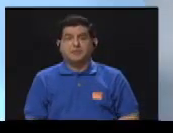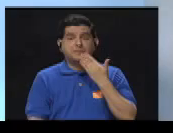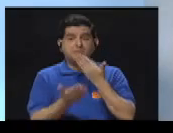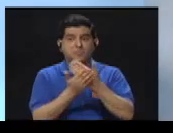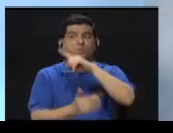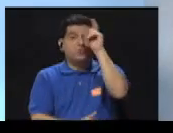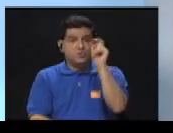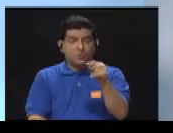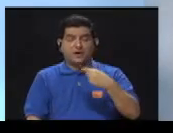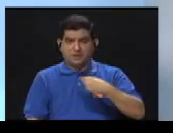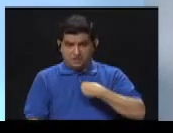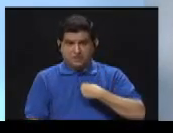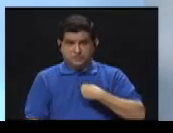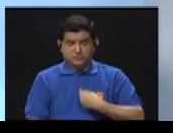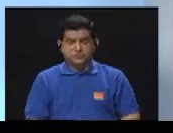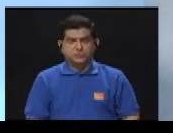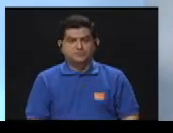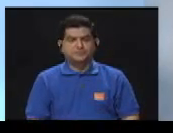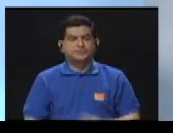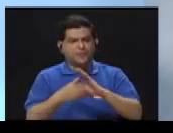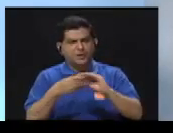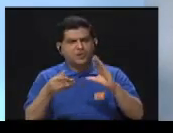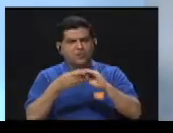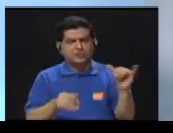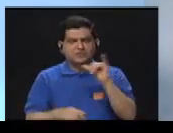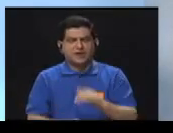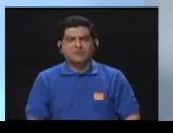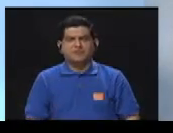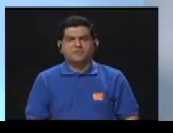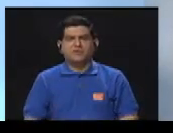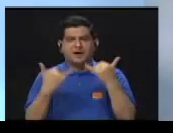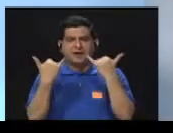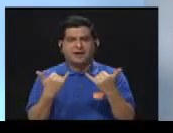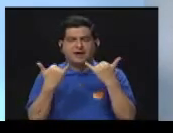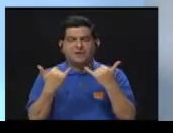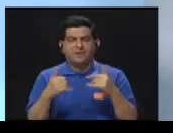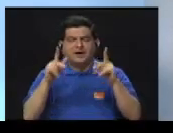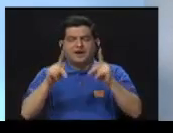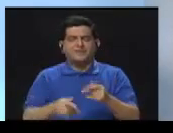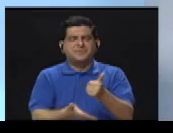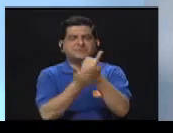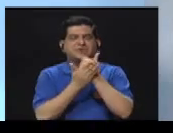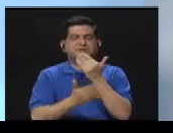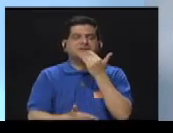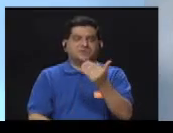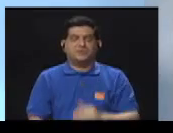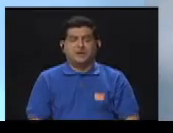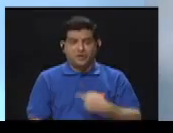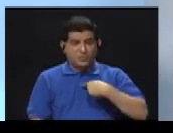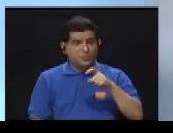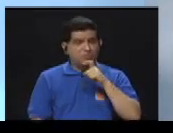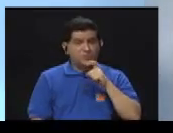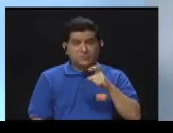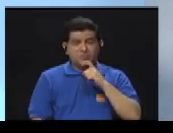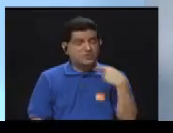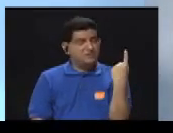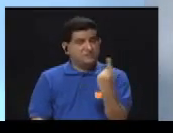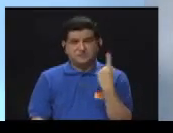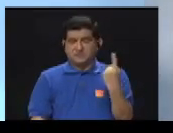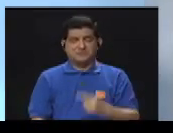Sí, esa es una buena pregunta porque para mí, digamos, contarlo es como hacer honor a toda la gente que me ayudó. Porque, digamos, uno solo es muy